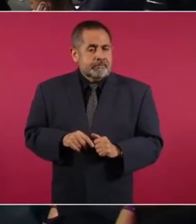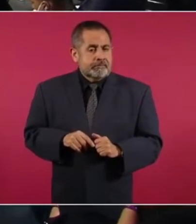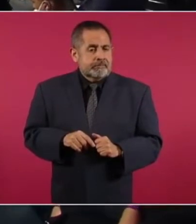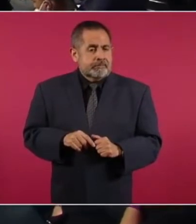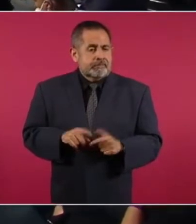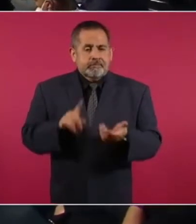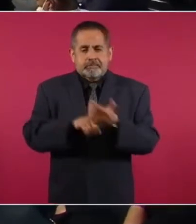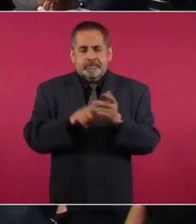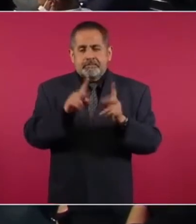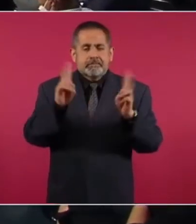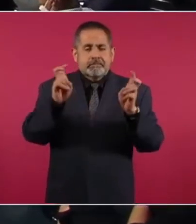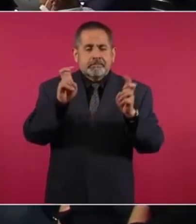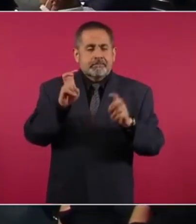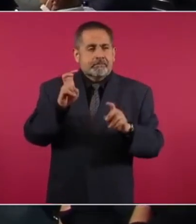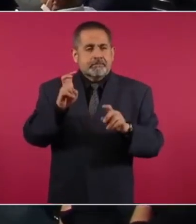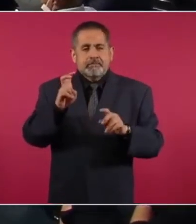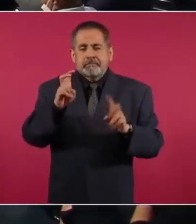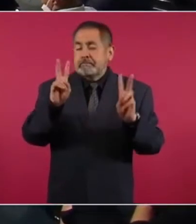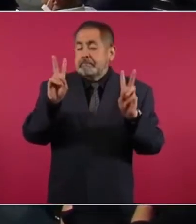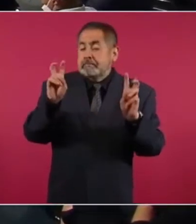el supuesto accidente